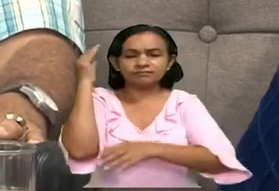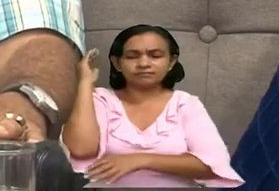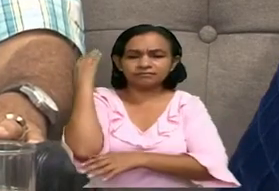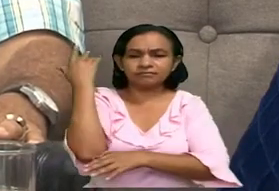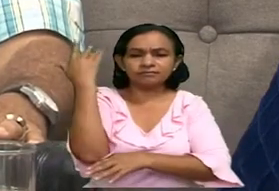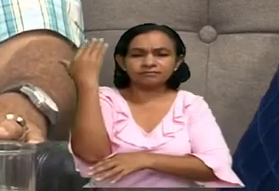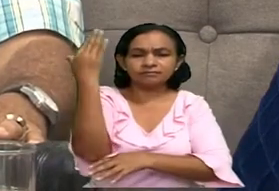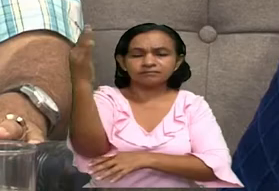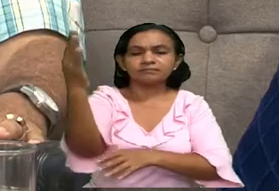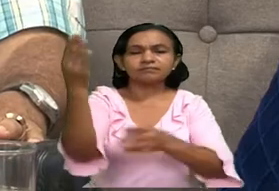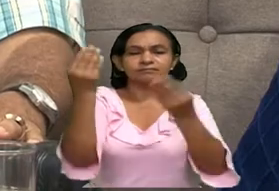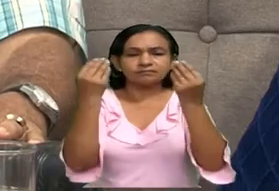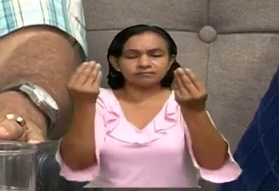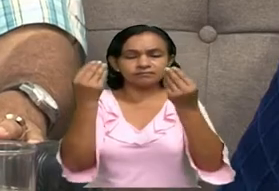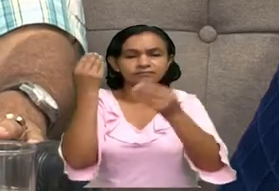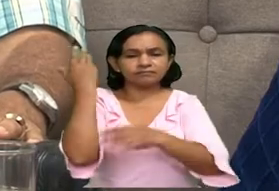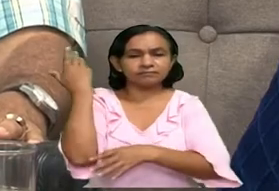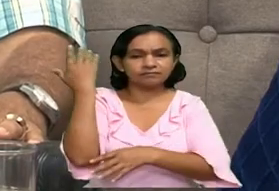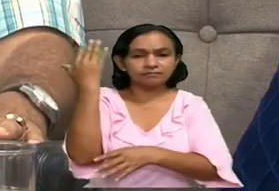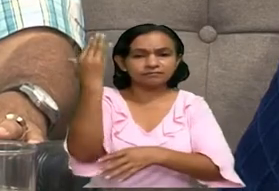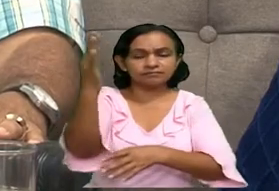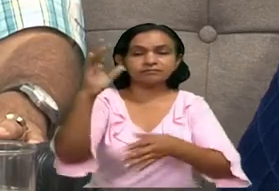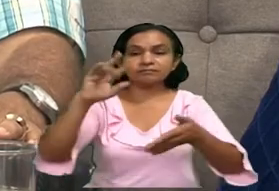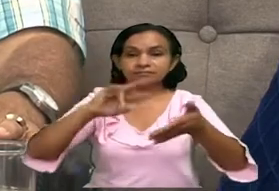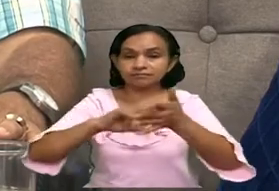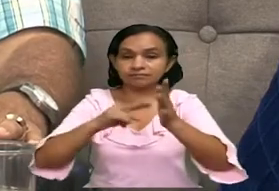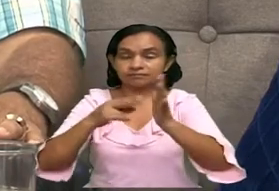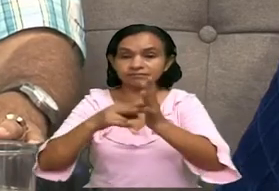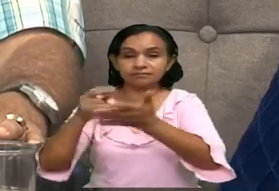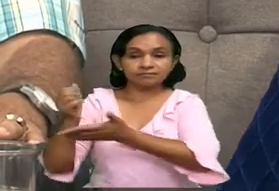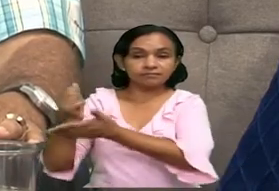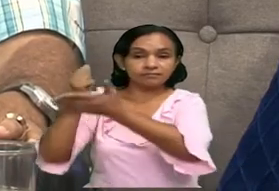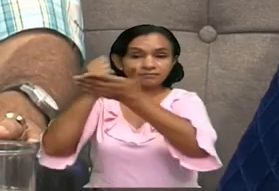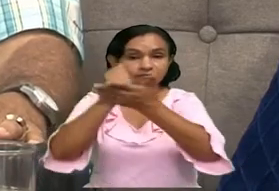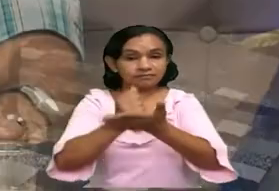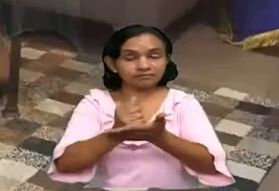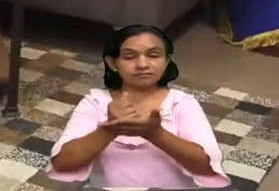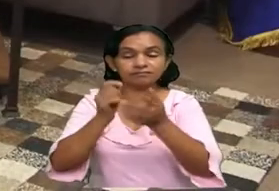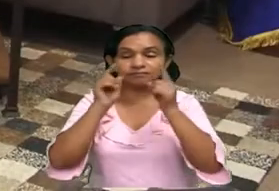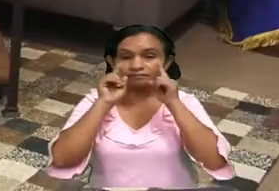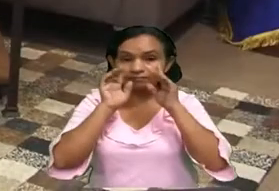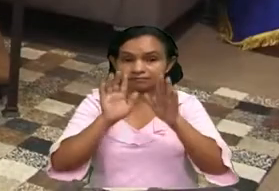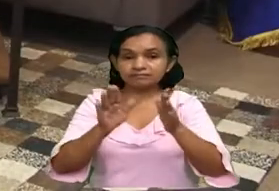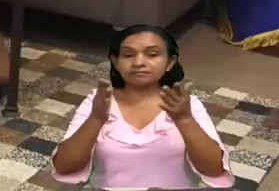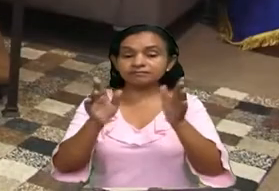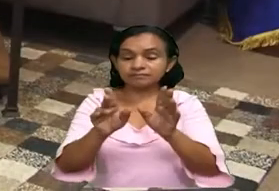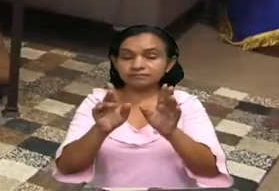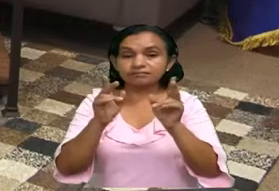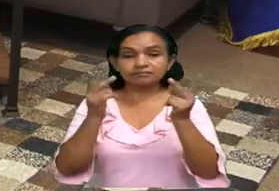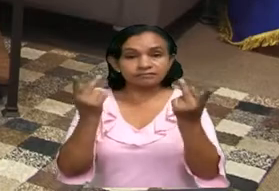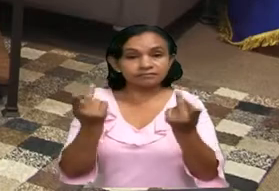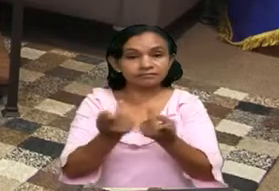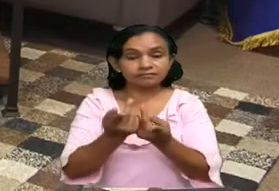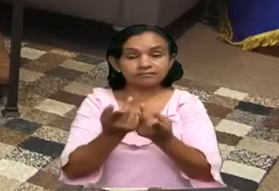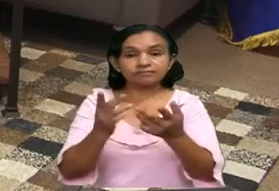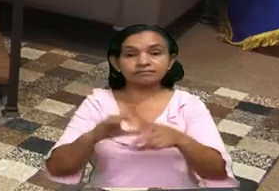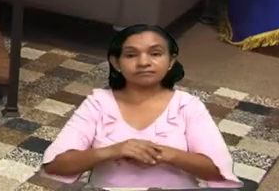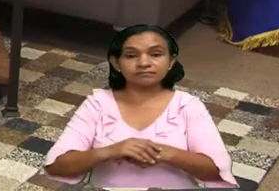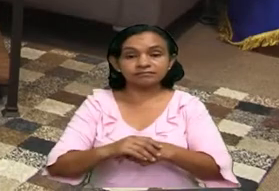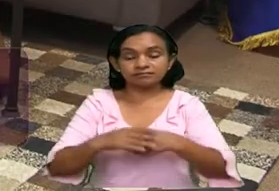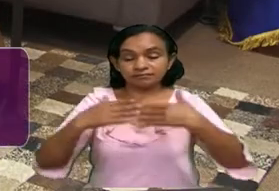población forestal, que significa parte del sistema de producción. Entonces, la parte de